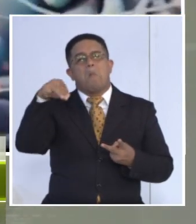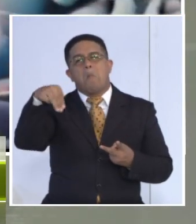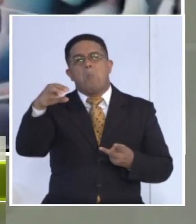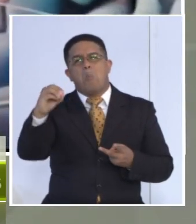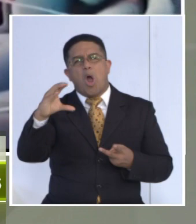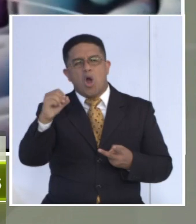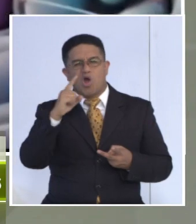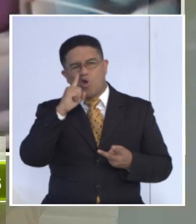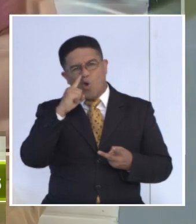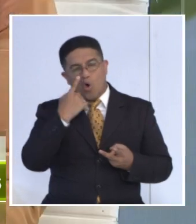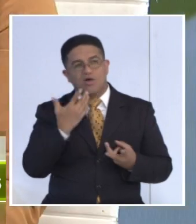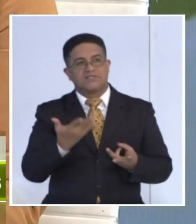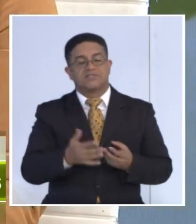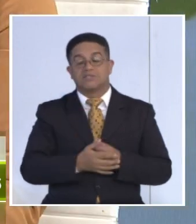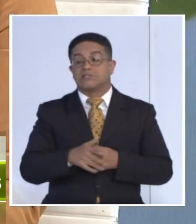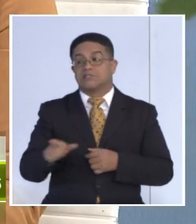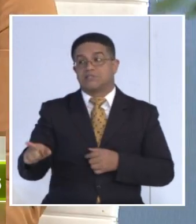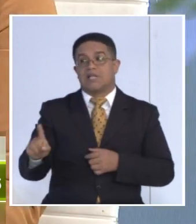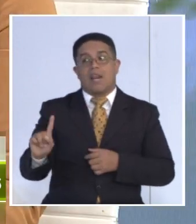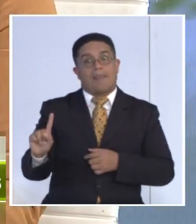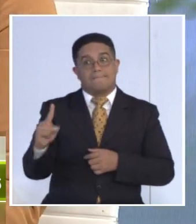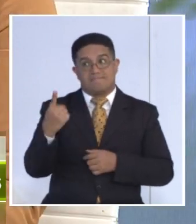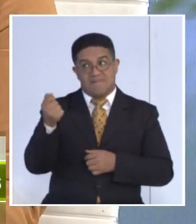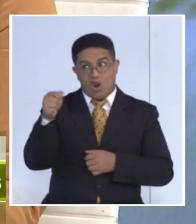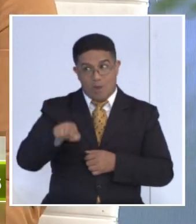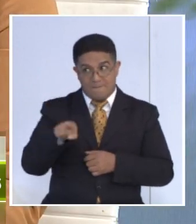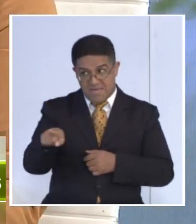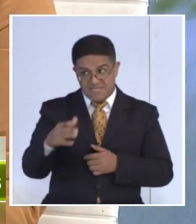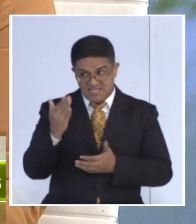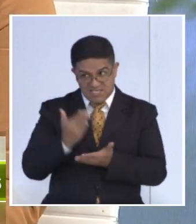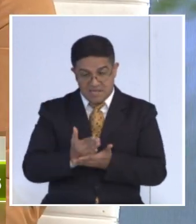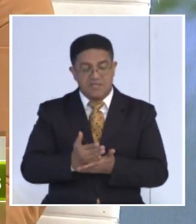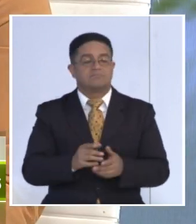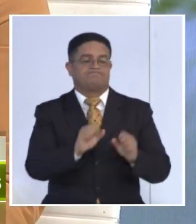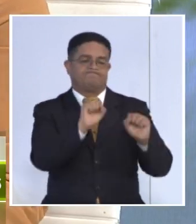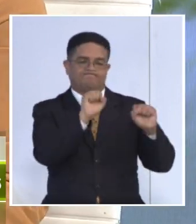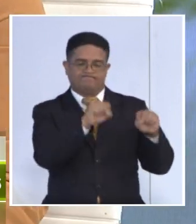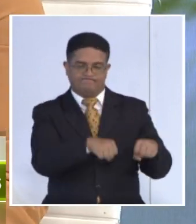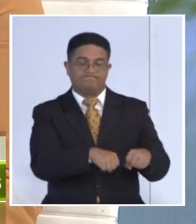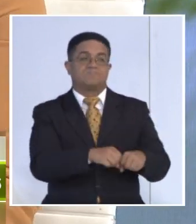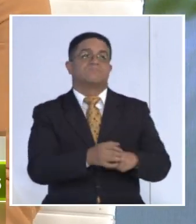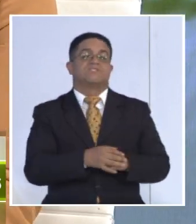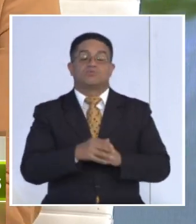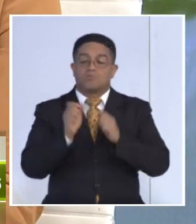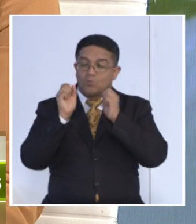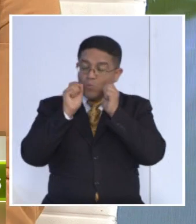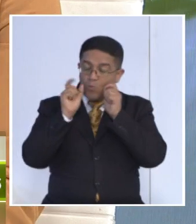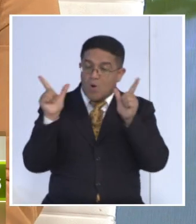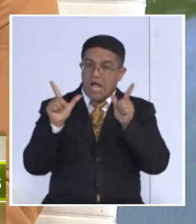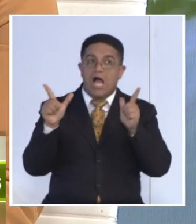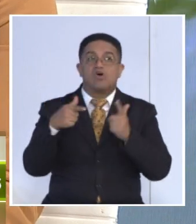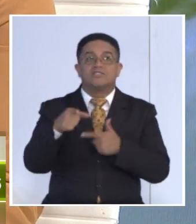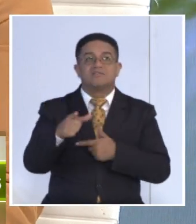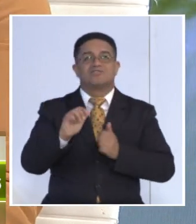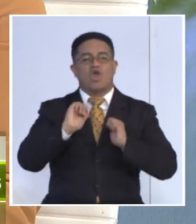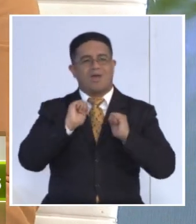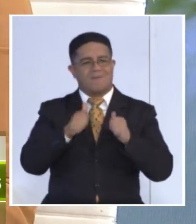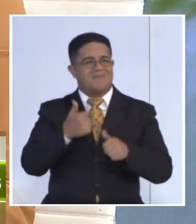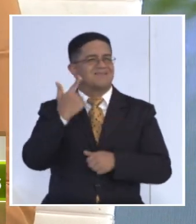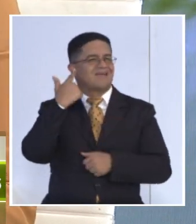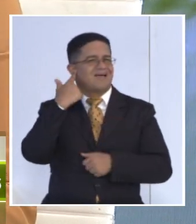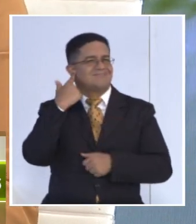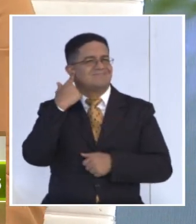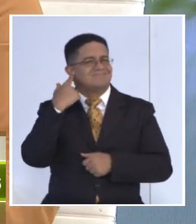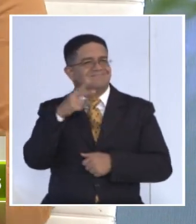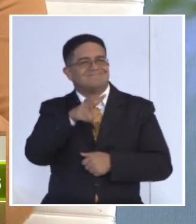3 meses de edad. Wow, los primeros meses de vida prácticamente puede comenzar esto. Y además puede comenzar con ese pitidito al